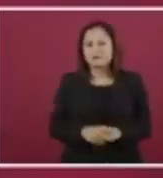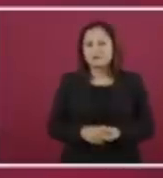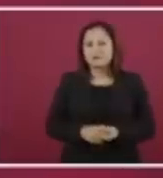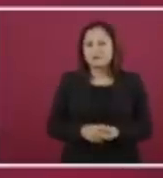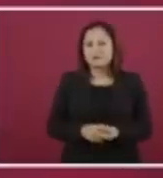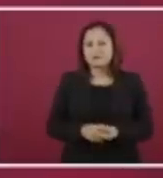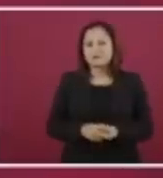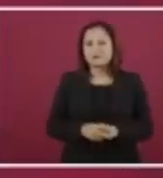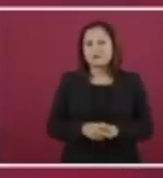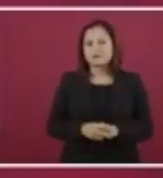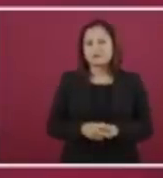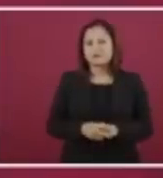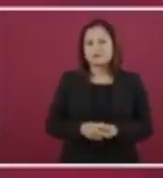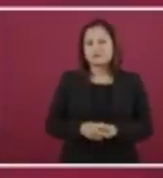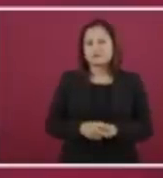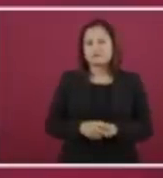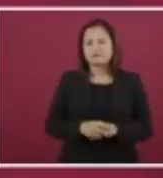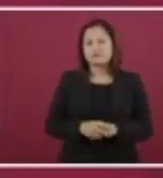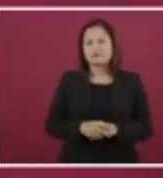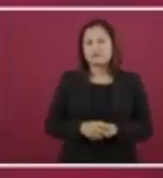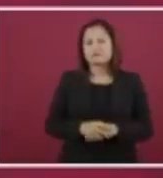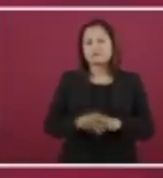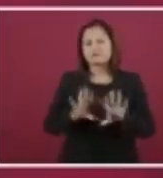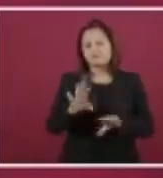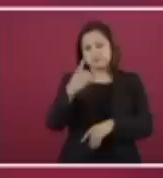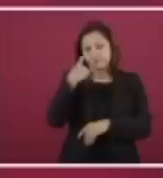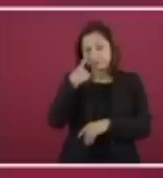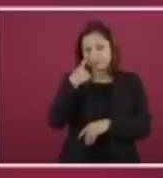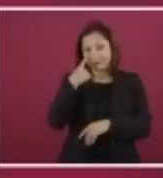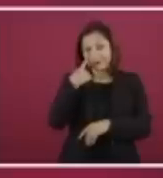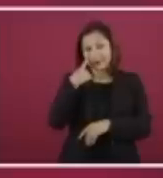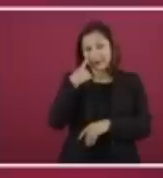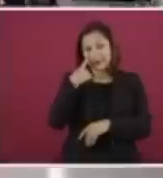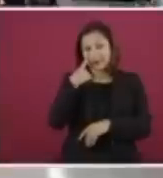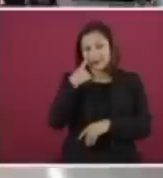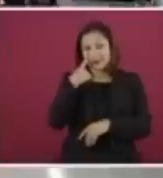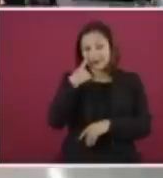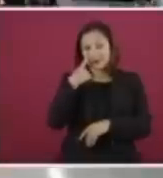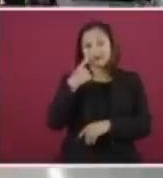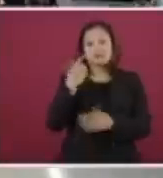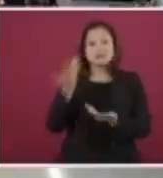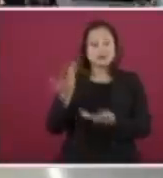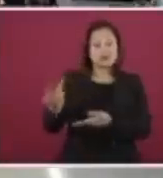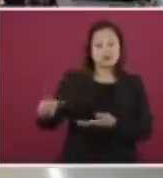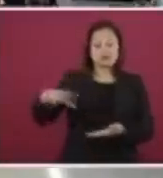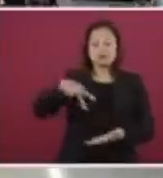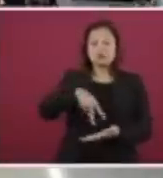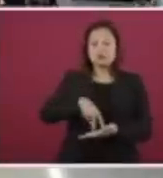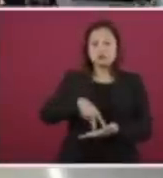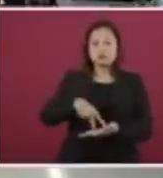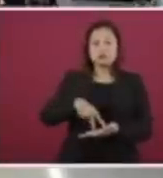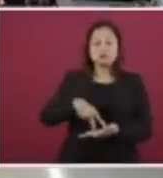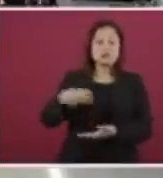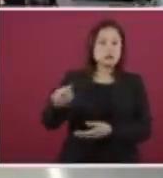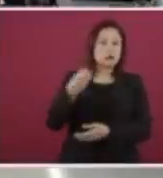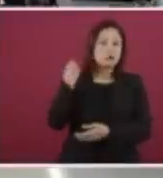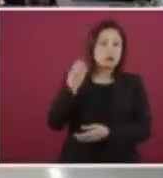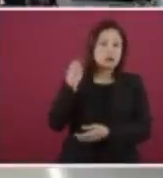miren, aquí en la conferencia se permite todo. Aquí está